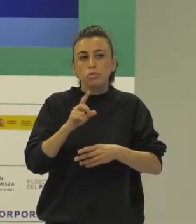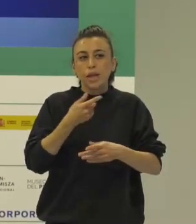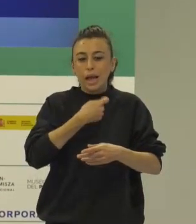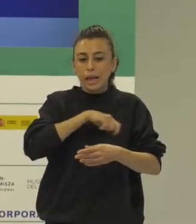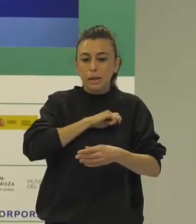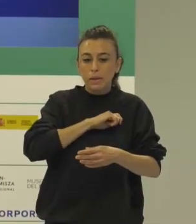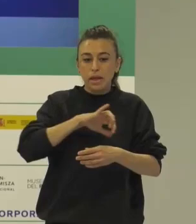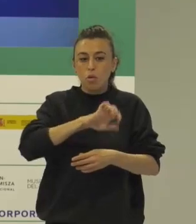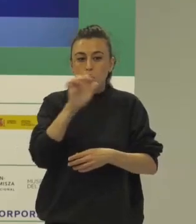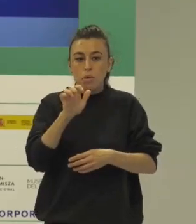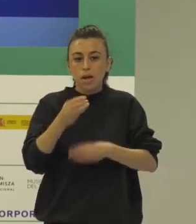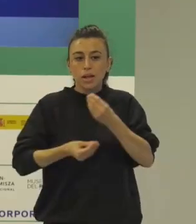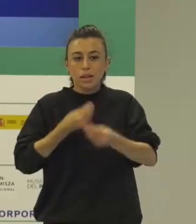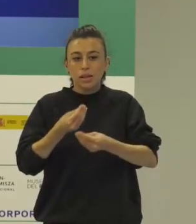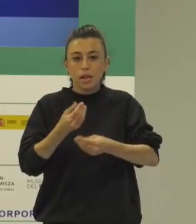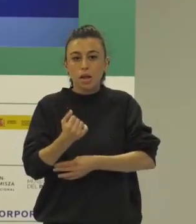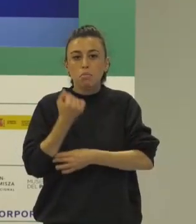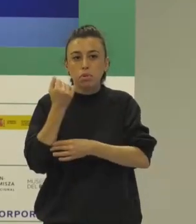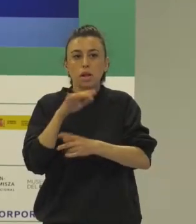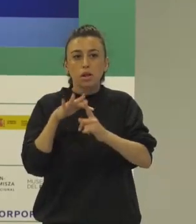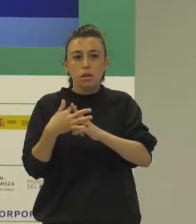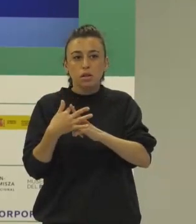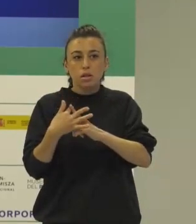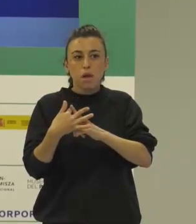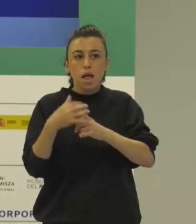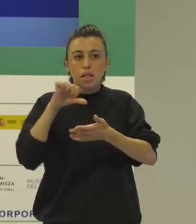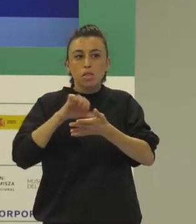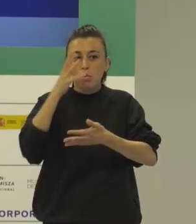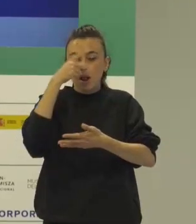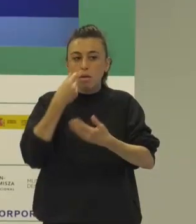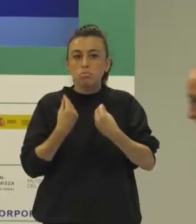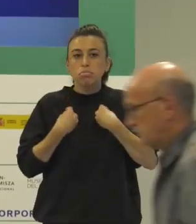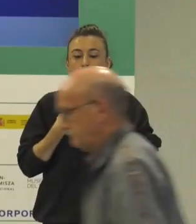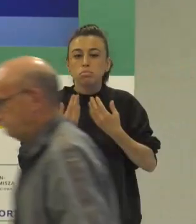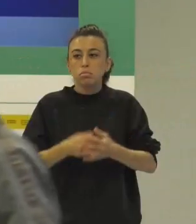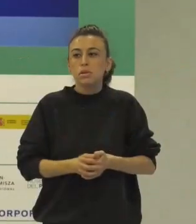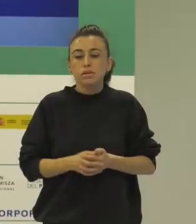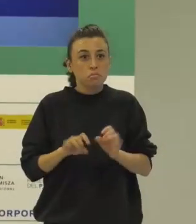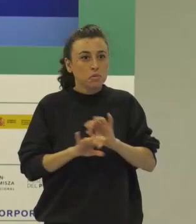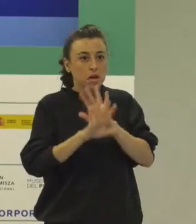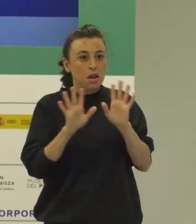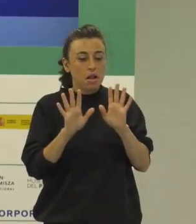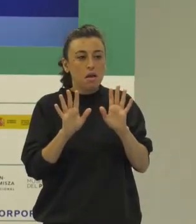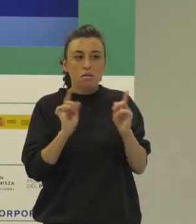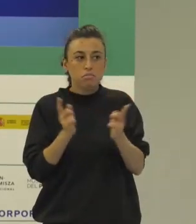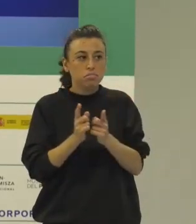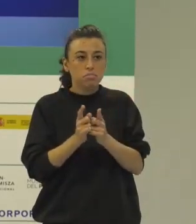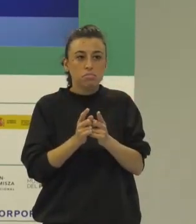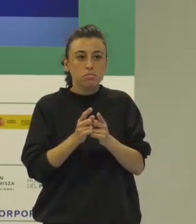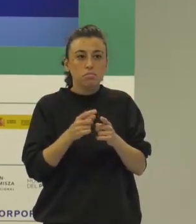y Europa para apoyar la situación que está viviendo Centroamérica. Vale, clara y concisa. Timi, por